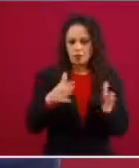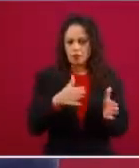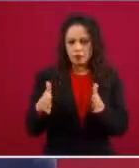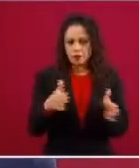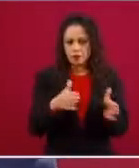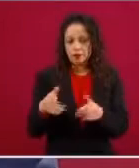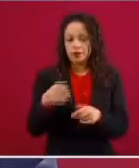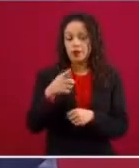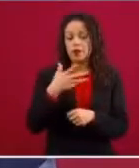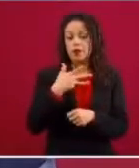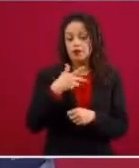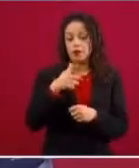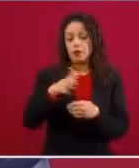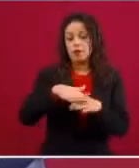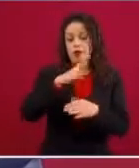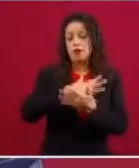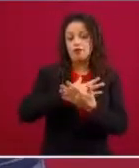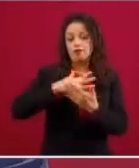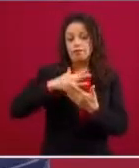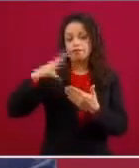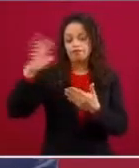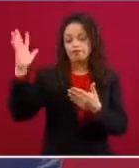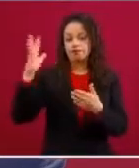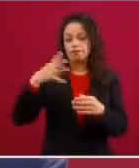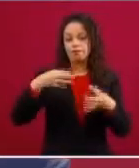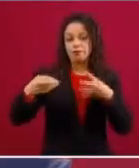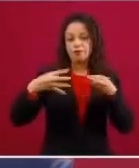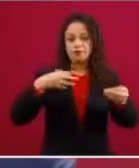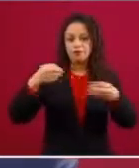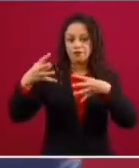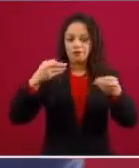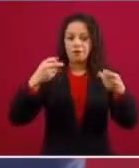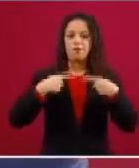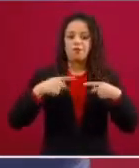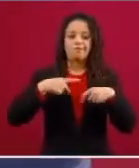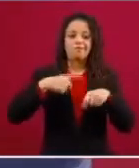la mayor afectación por